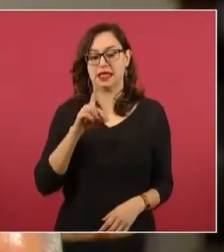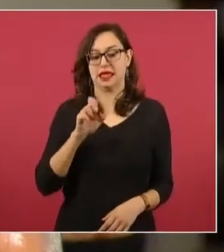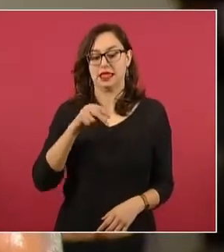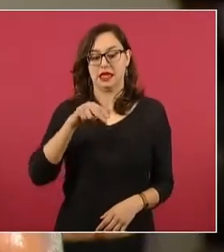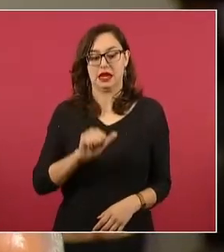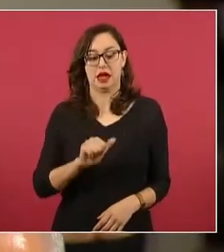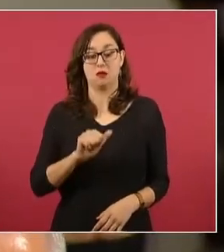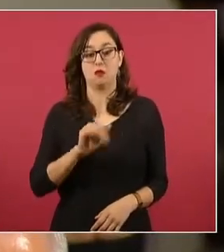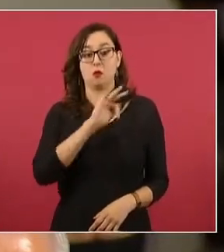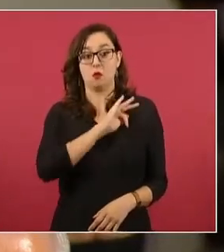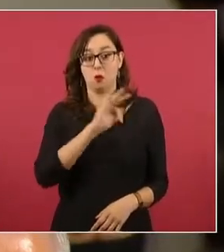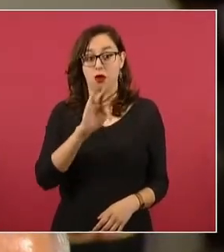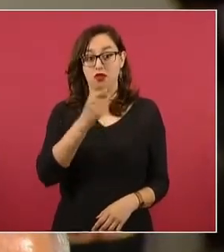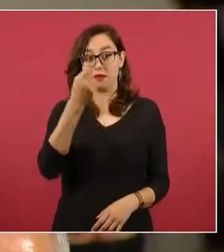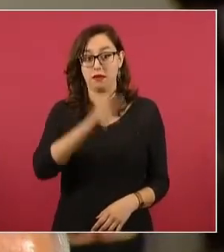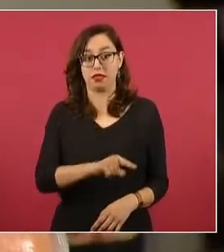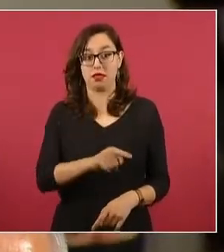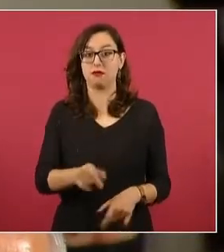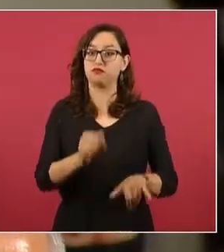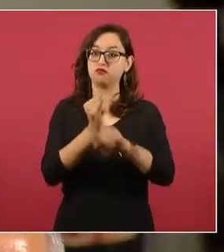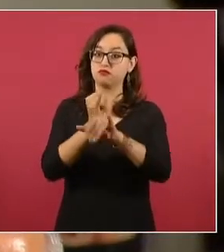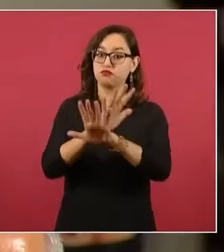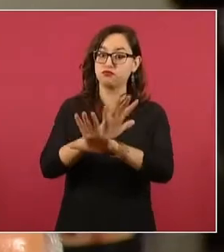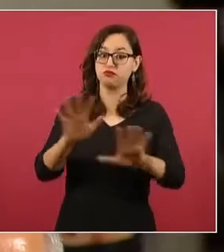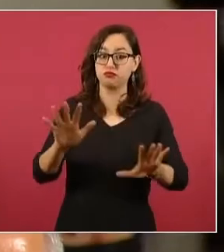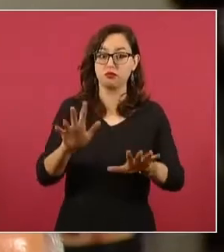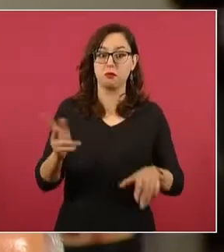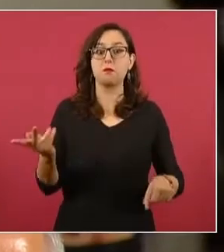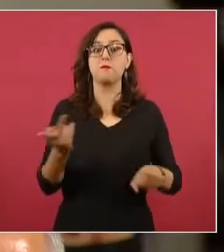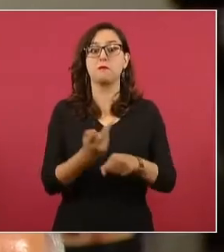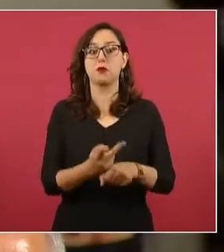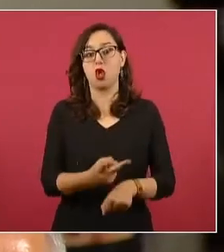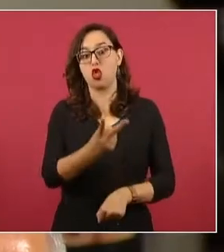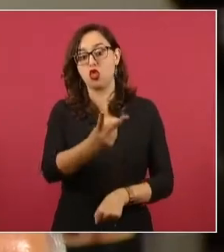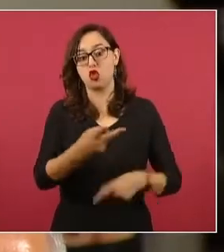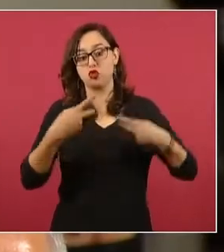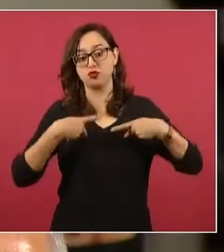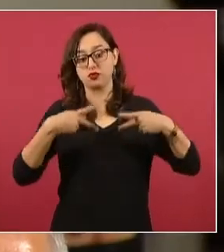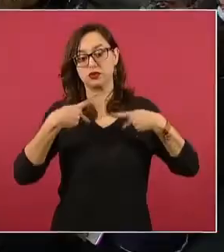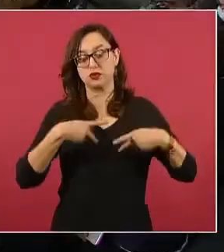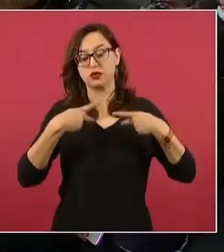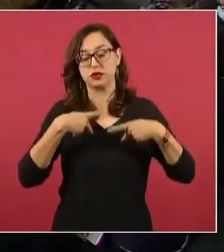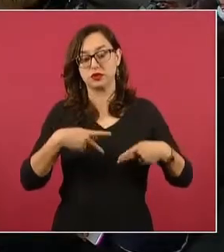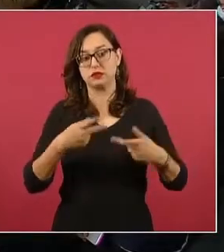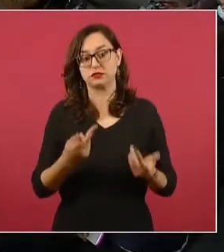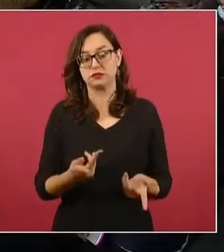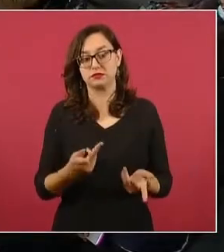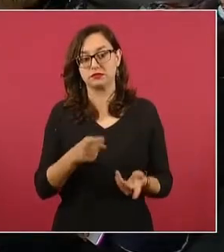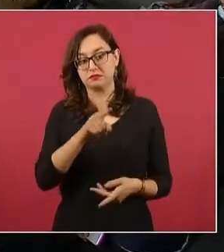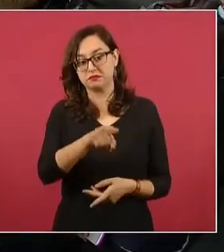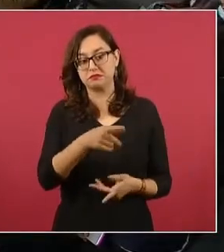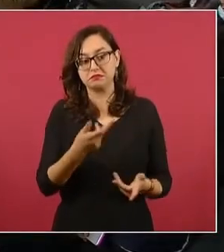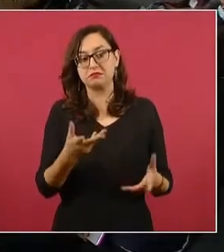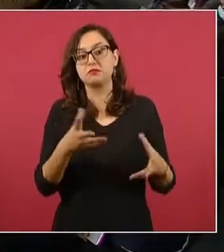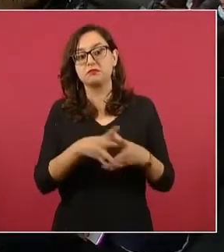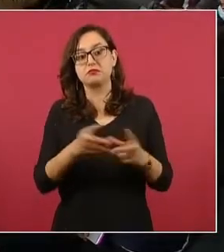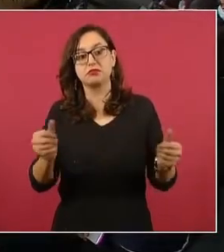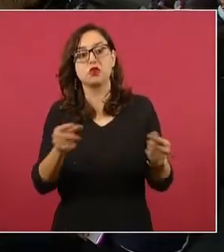la información que tenga sobre el paradero de estos dos integrantes del EPR? Seguramente lo están haciendo,